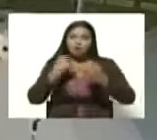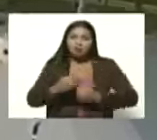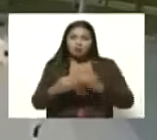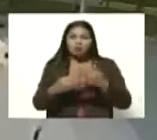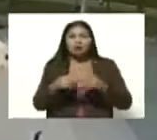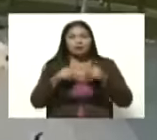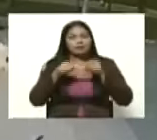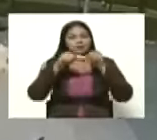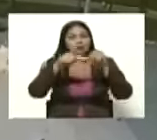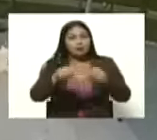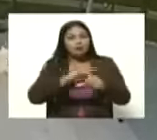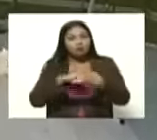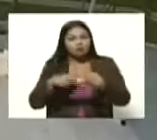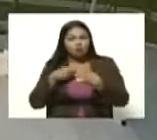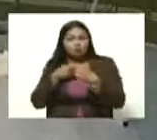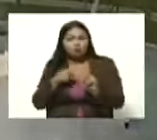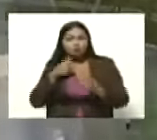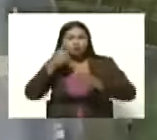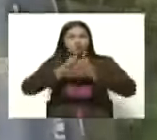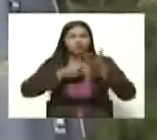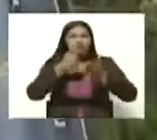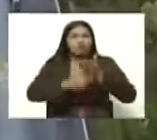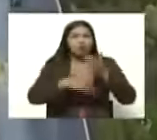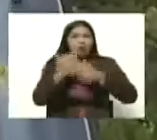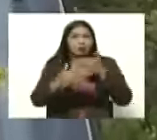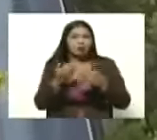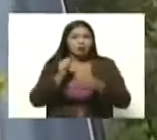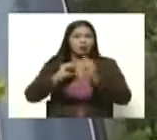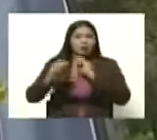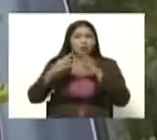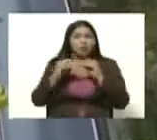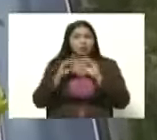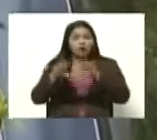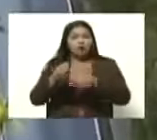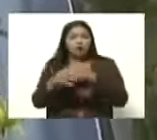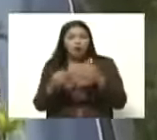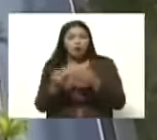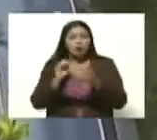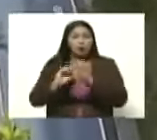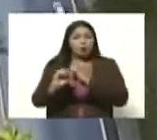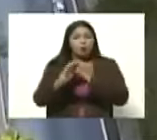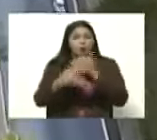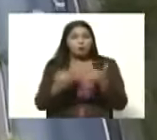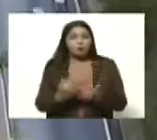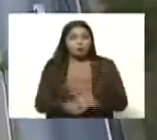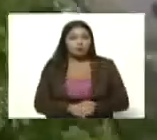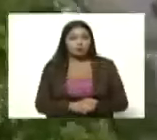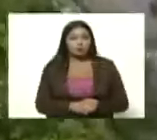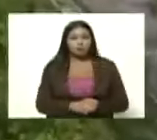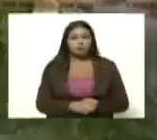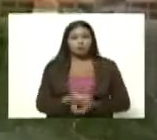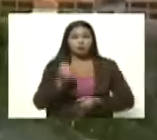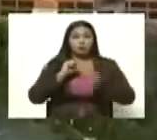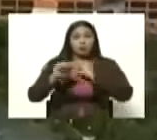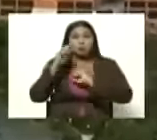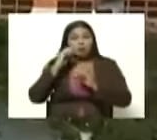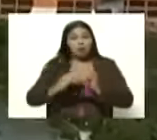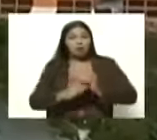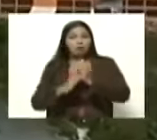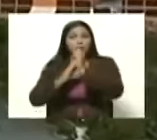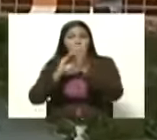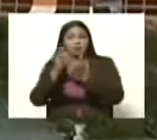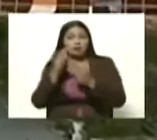mantenernos de pie y en lucha contra el hegemonismo contra el vasallaje y contra la dominación